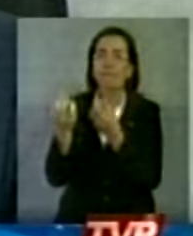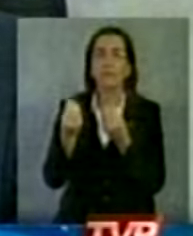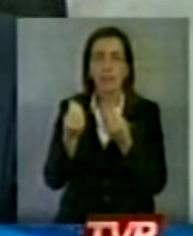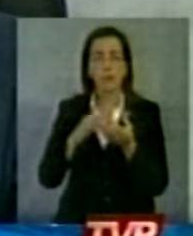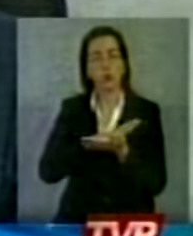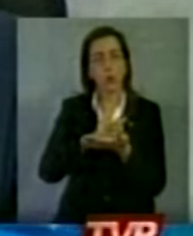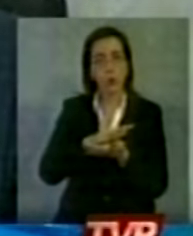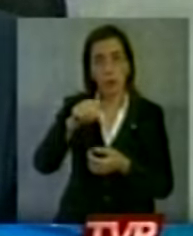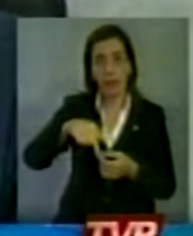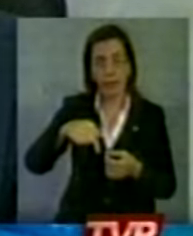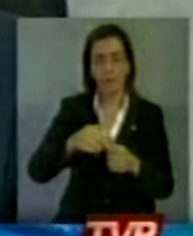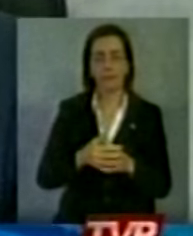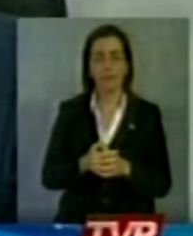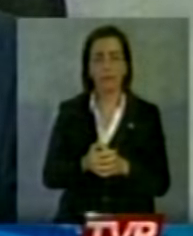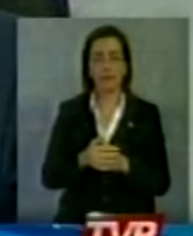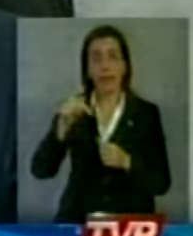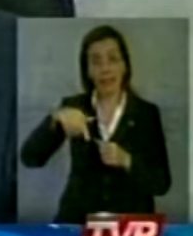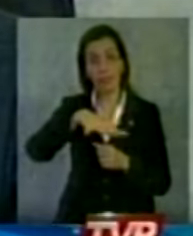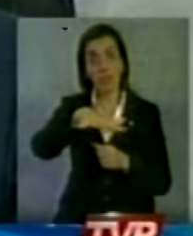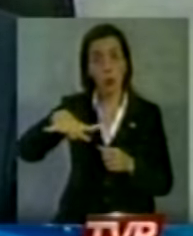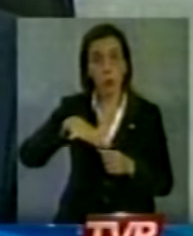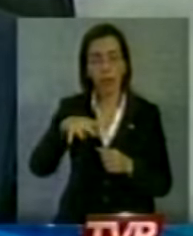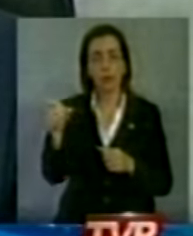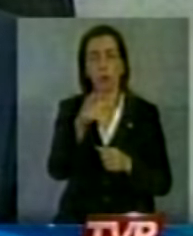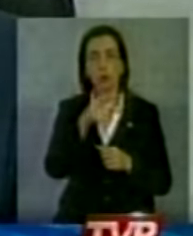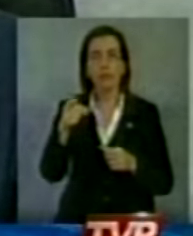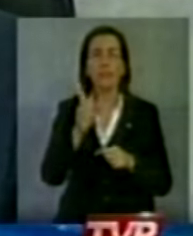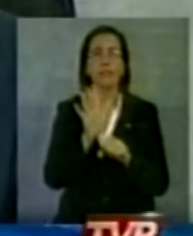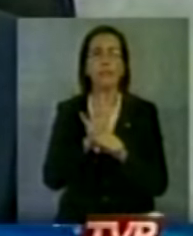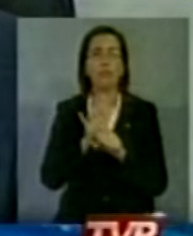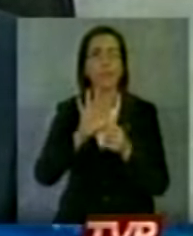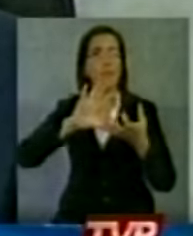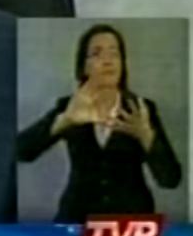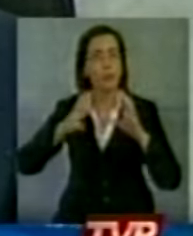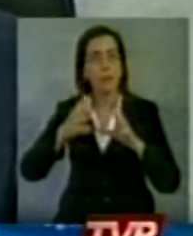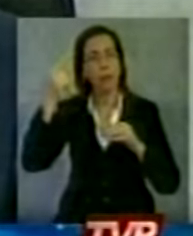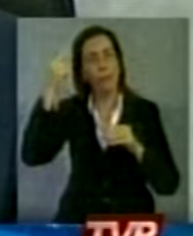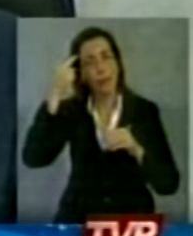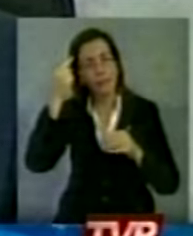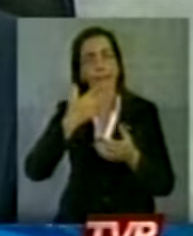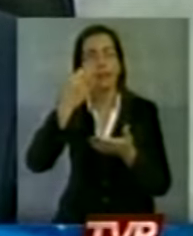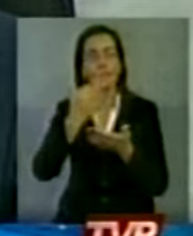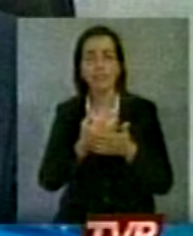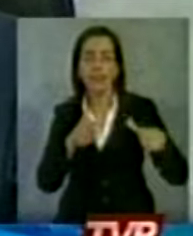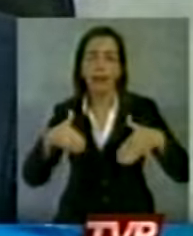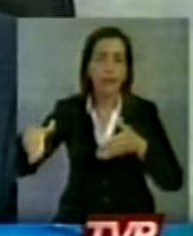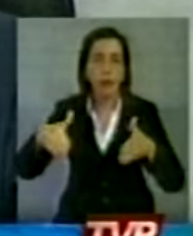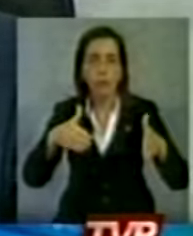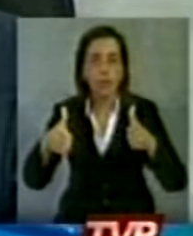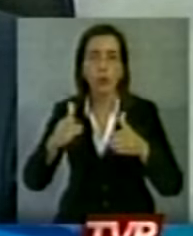Aquí, en este recinto, ustedes dan forma a las decisiones que marcan el rumbo del bienestar